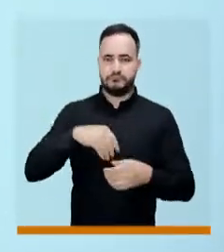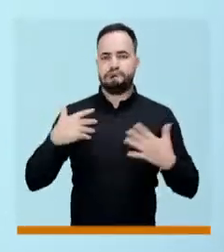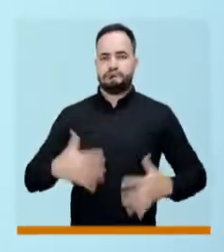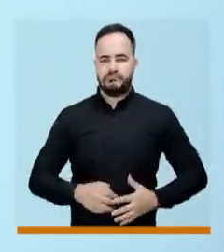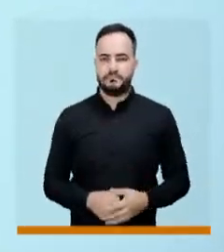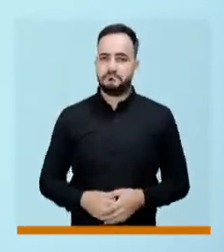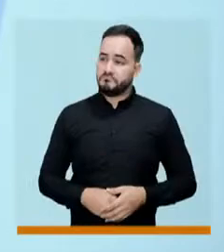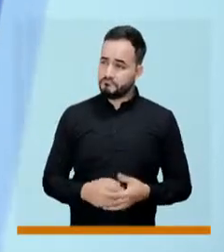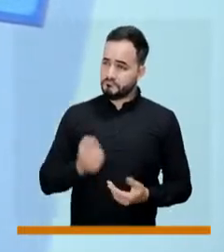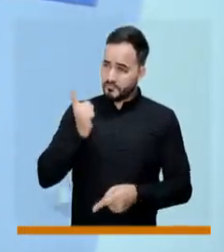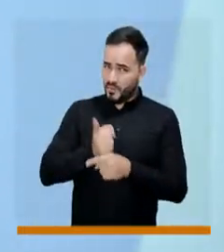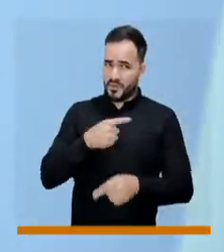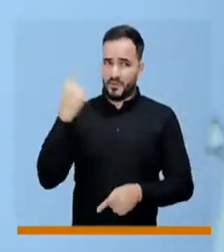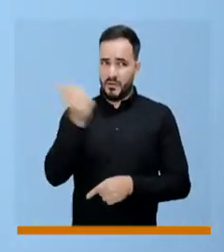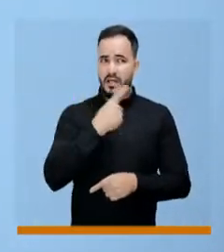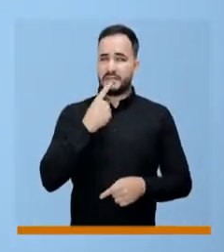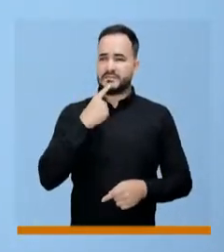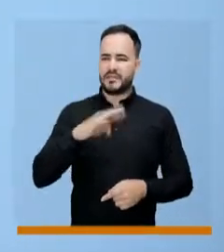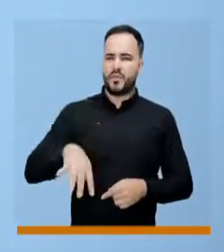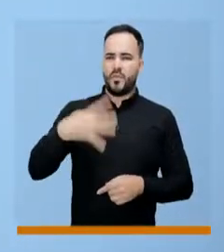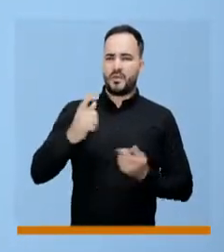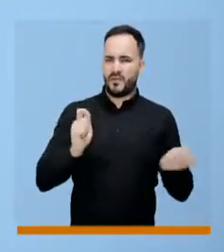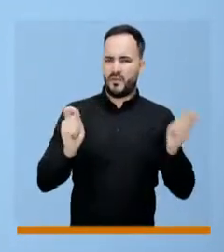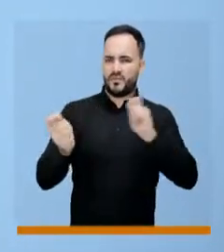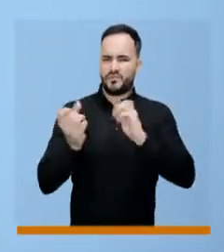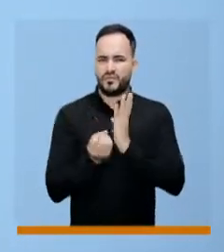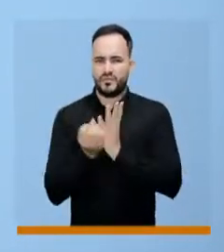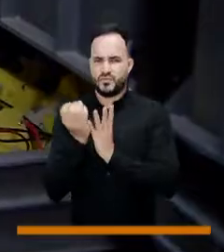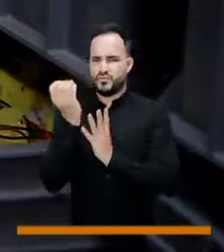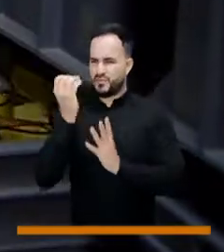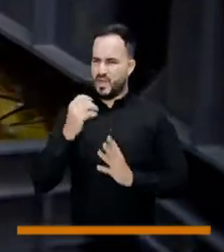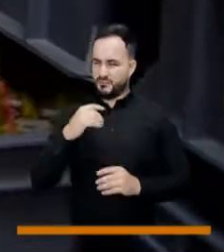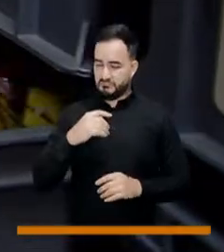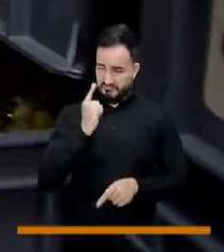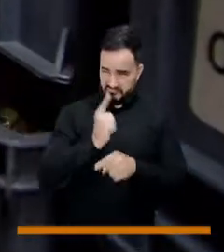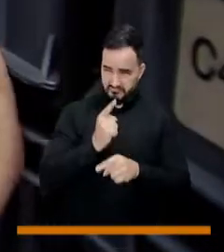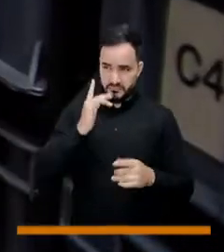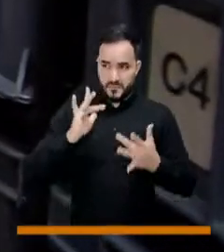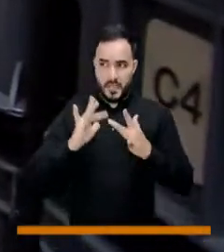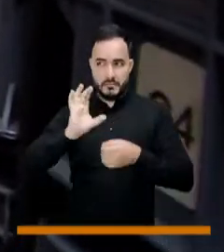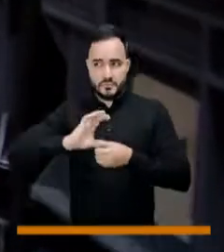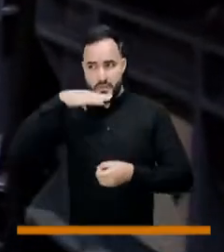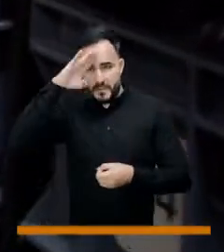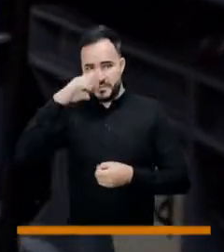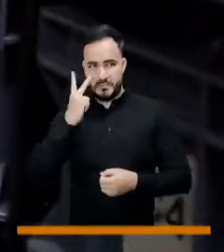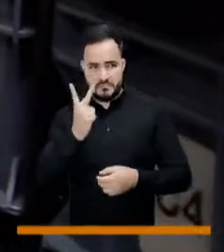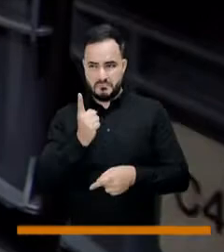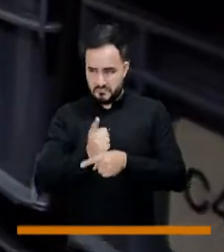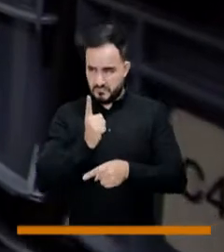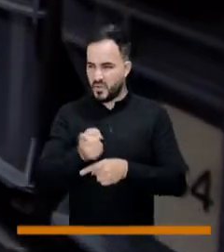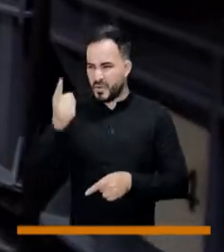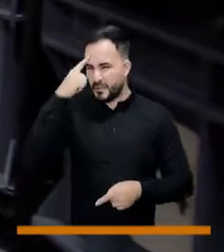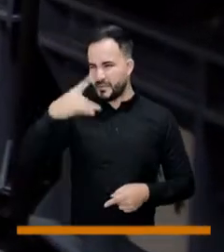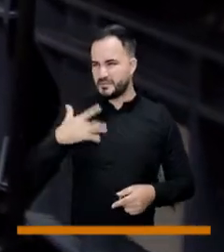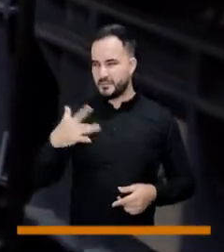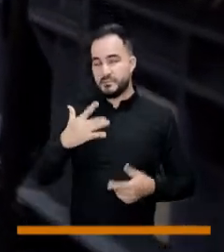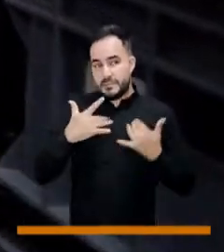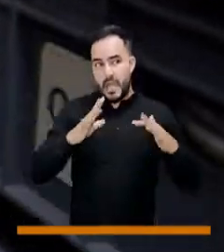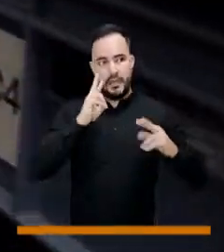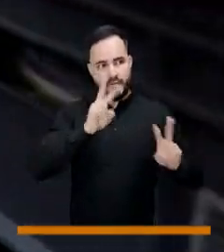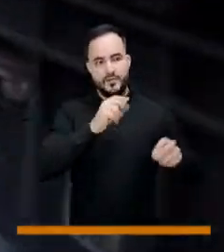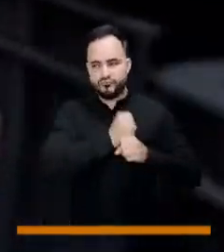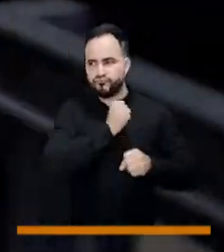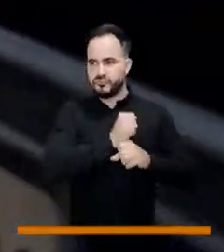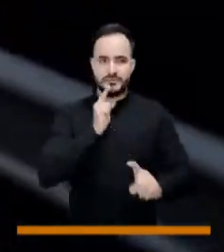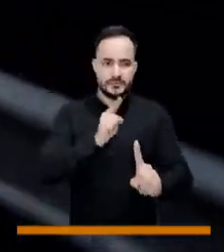En Medellín sí somos un epicentro de la cuarta revolución industrial, como se ha venido demostrando o se ha venido mostrando en la ciudad, y se